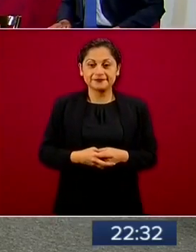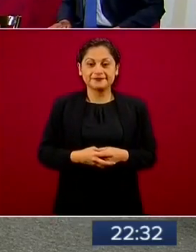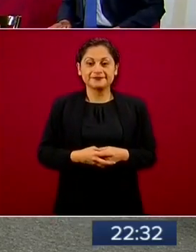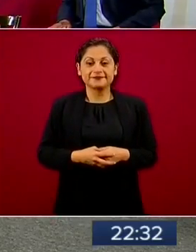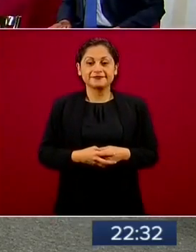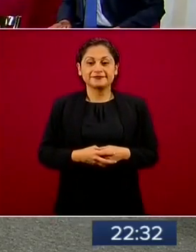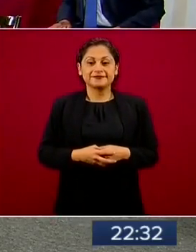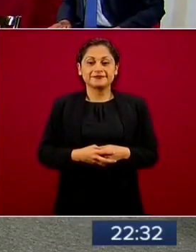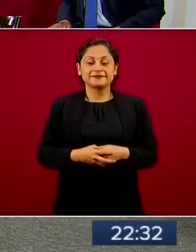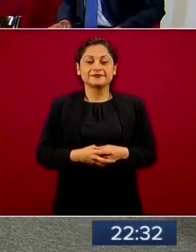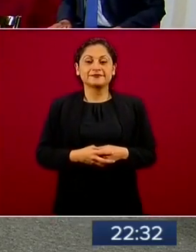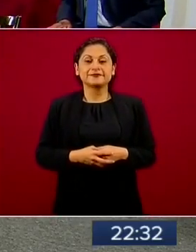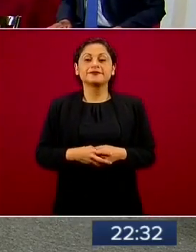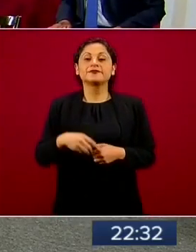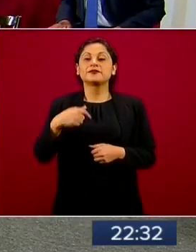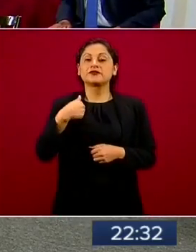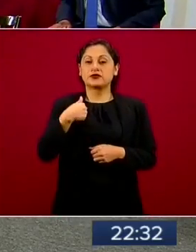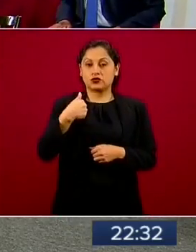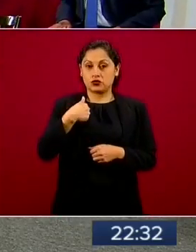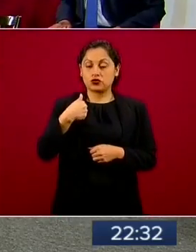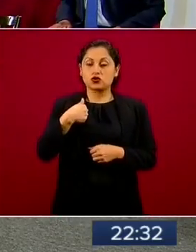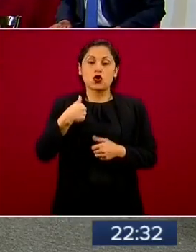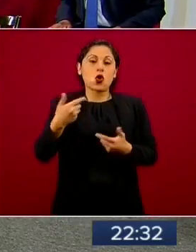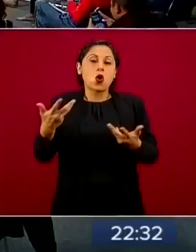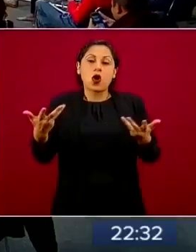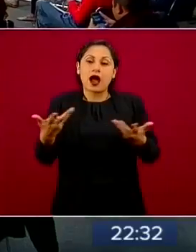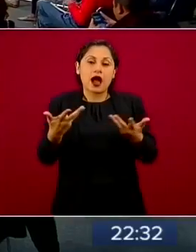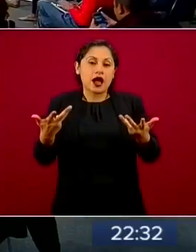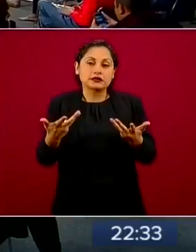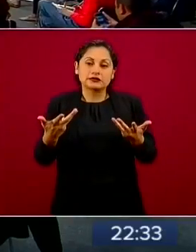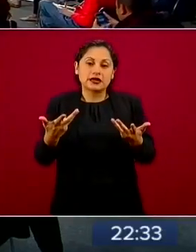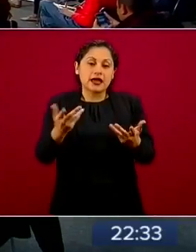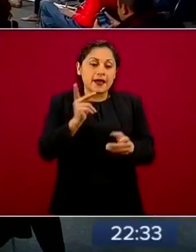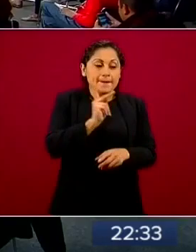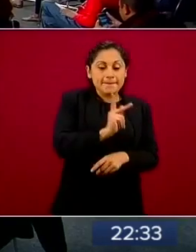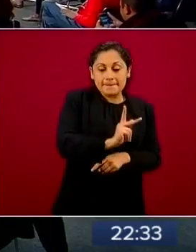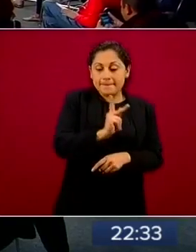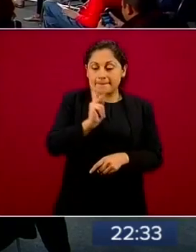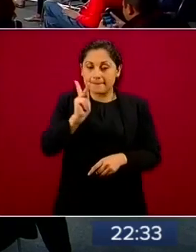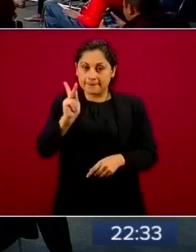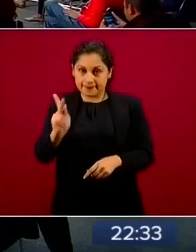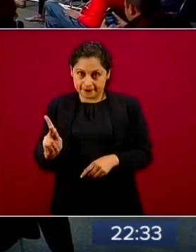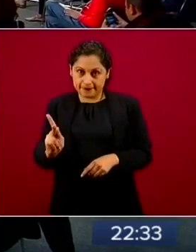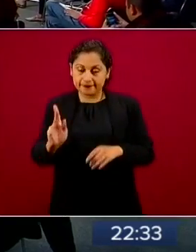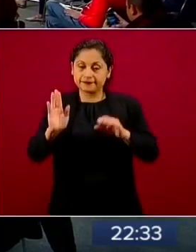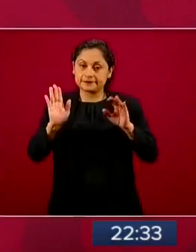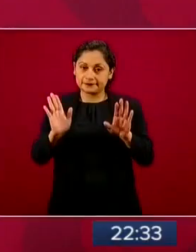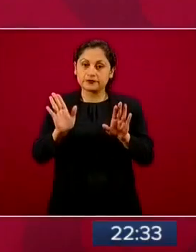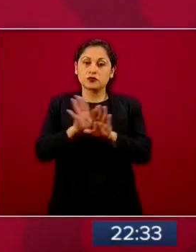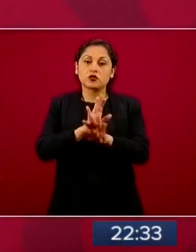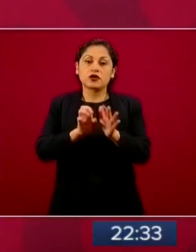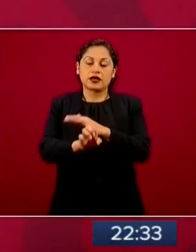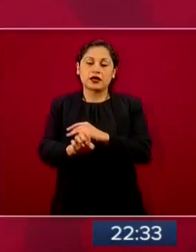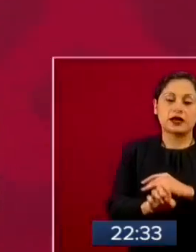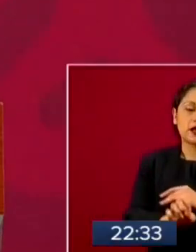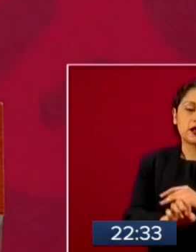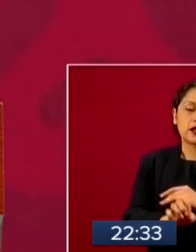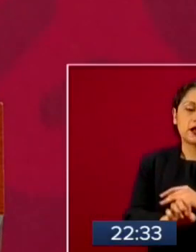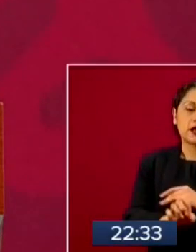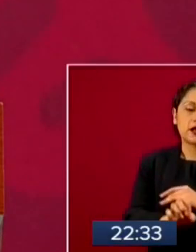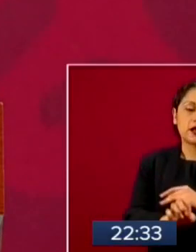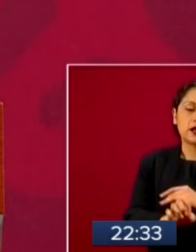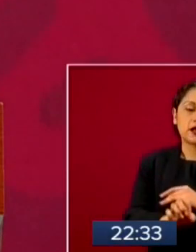Lo que lo utilicé fue como una analogía para decir que en la reactivación económica vamos a tener que tener medidas de cuidado